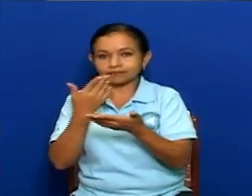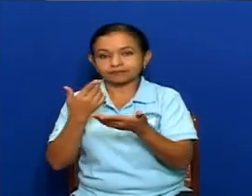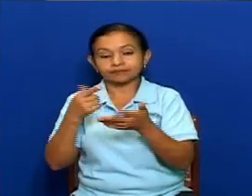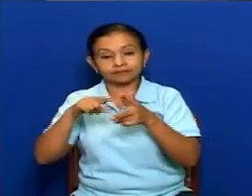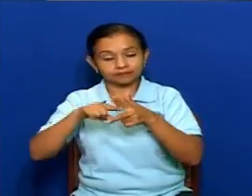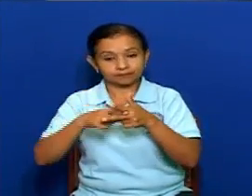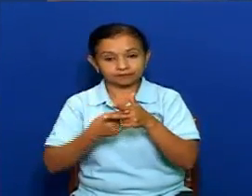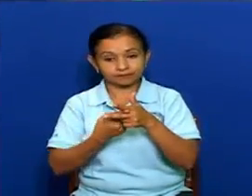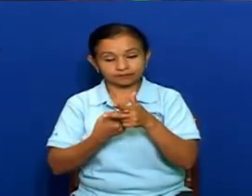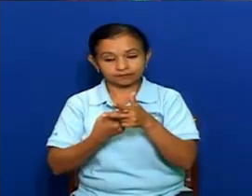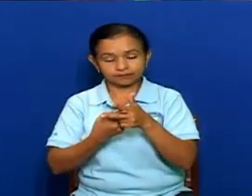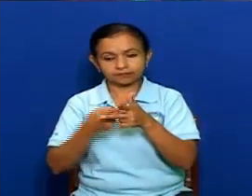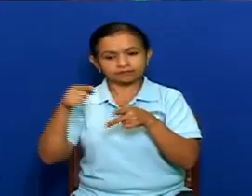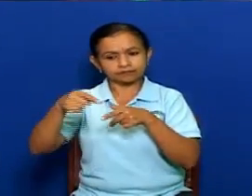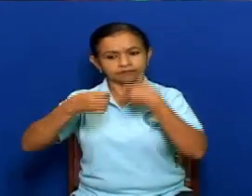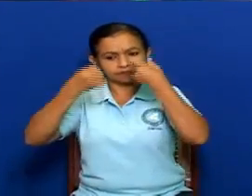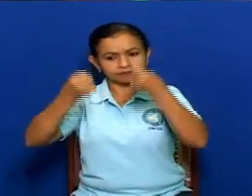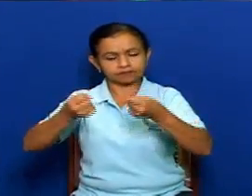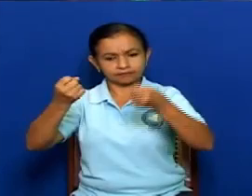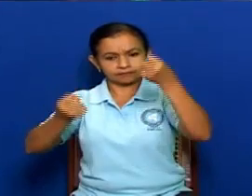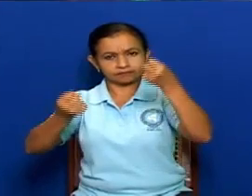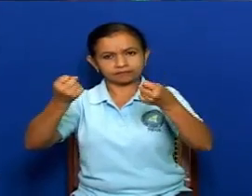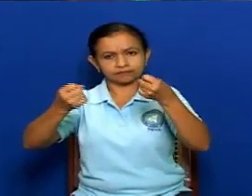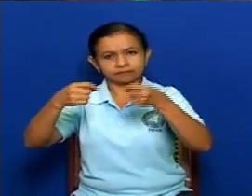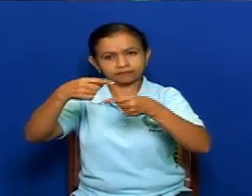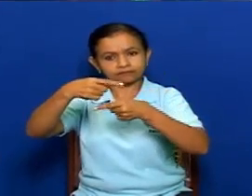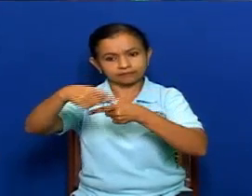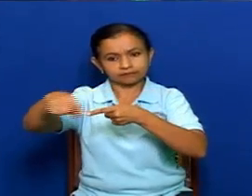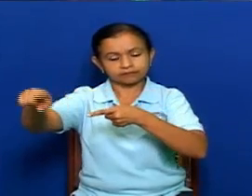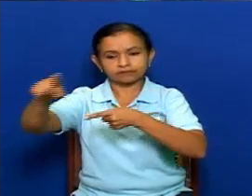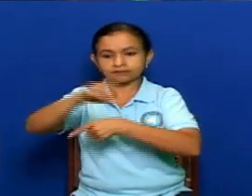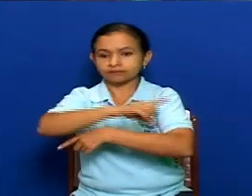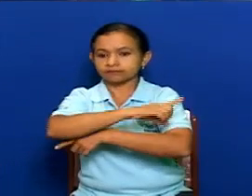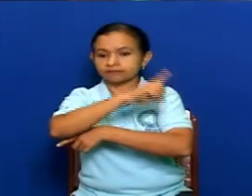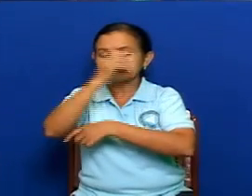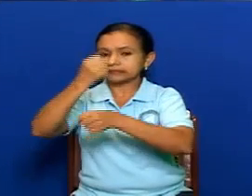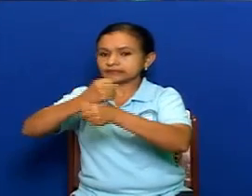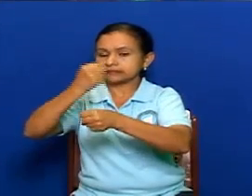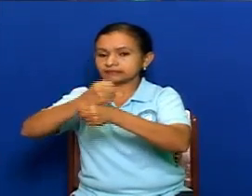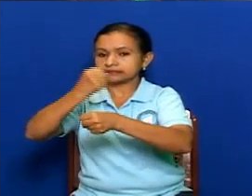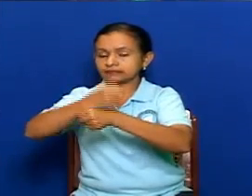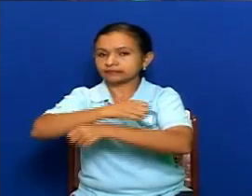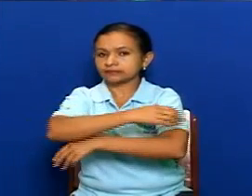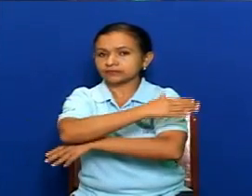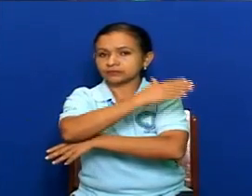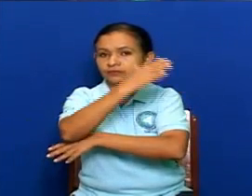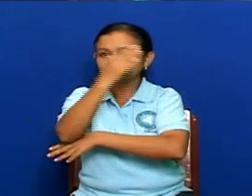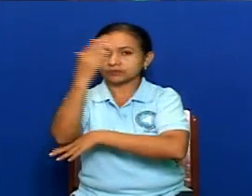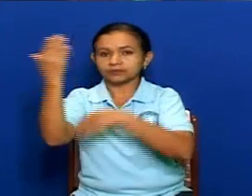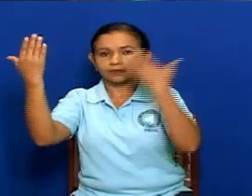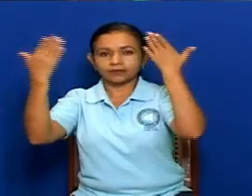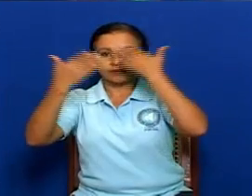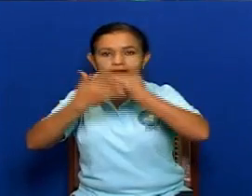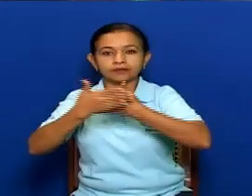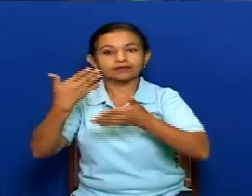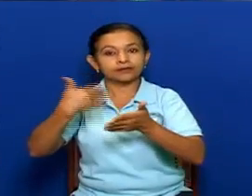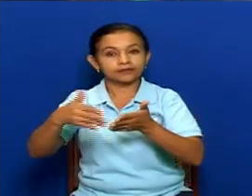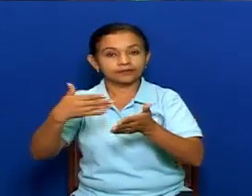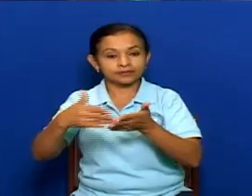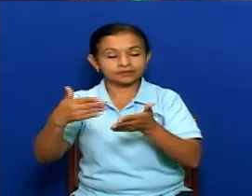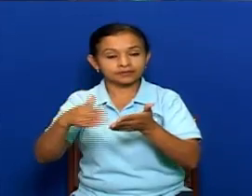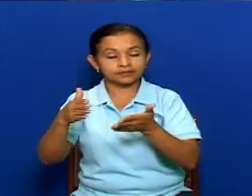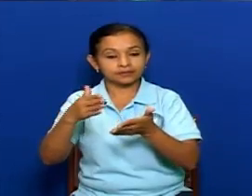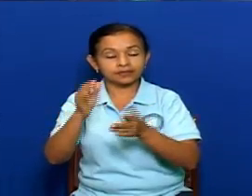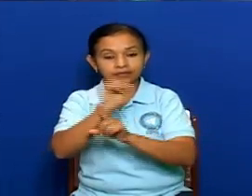conductor que lo mandamos en todo el día a trabajar, la facilidad que le da la Asamblea Nacional